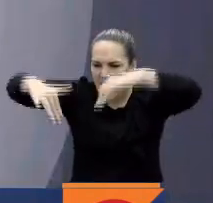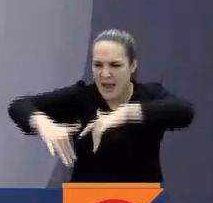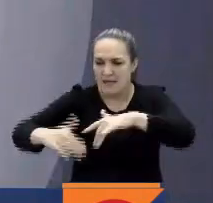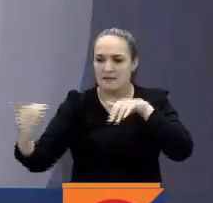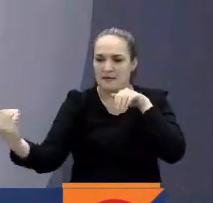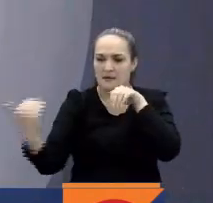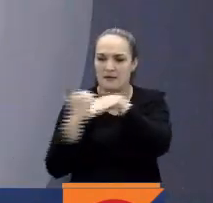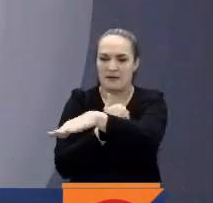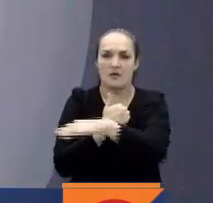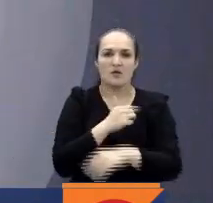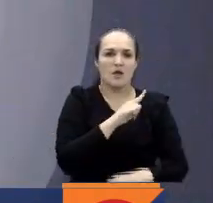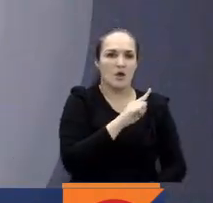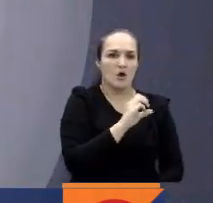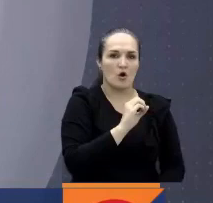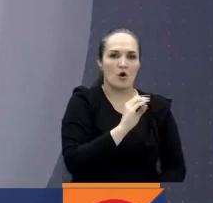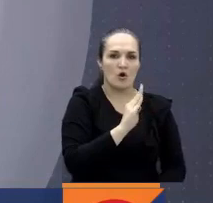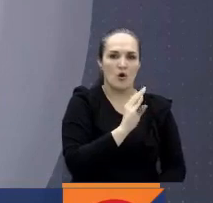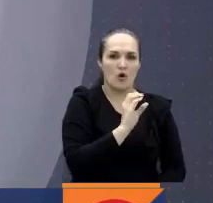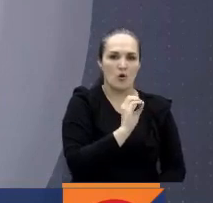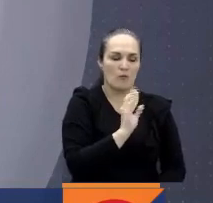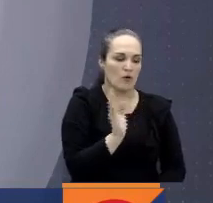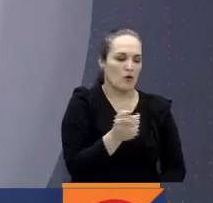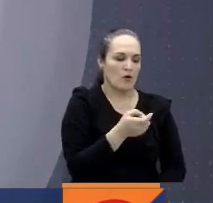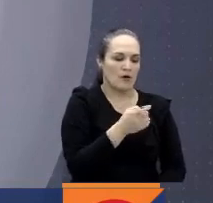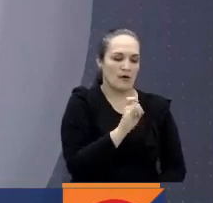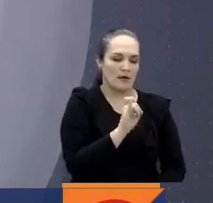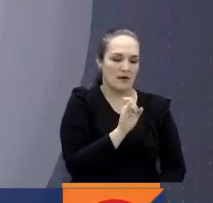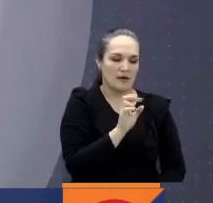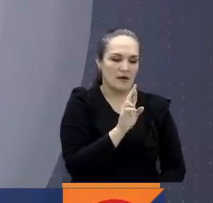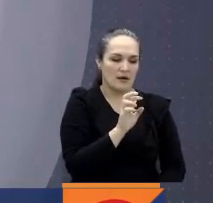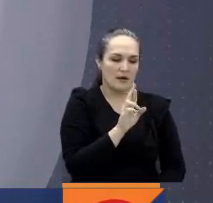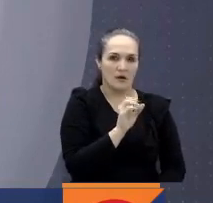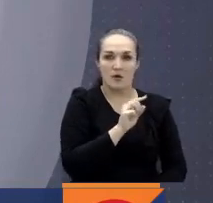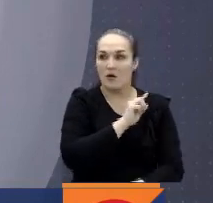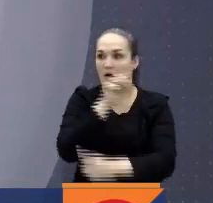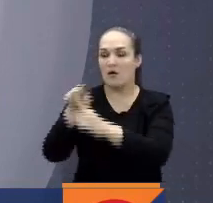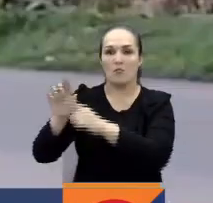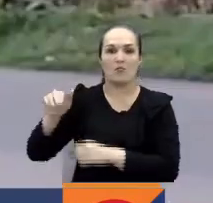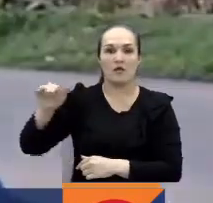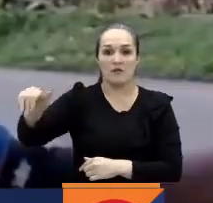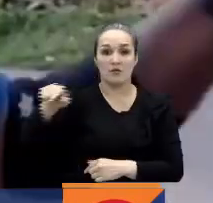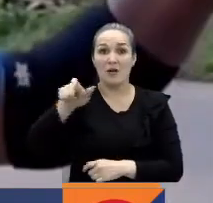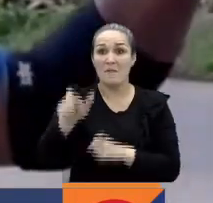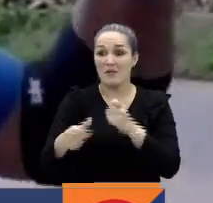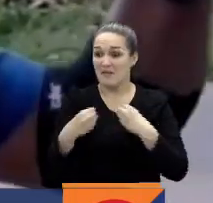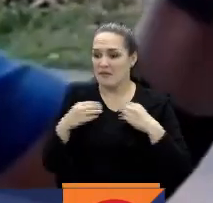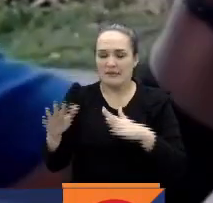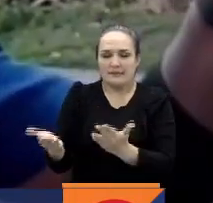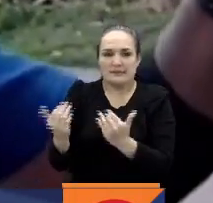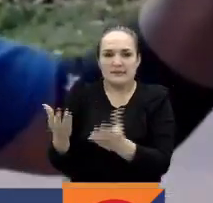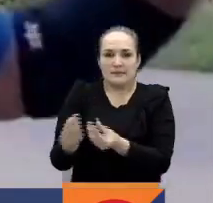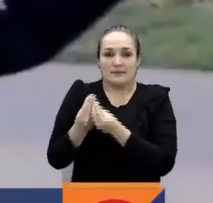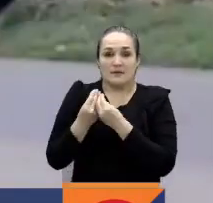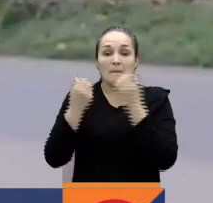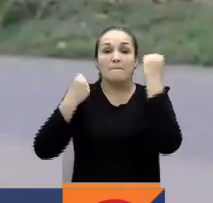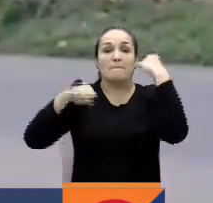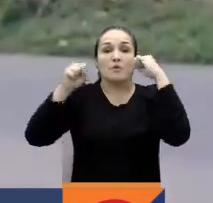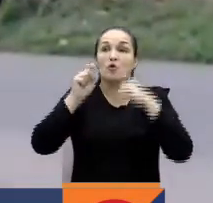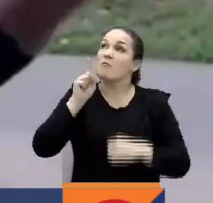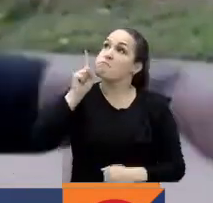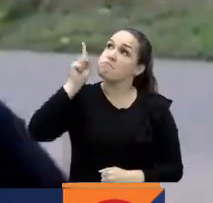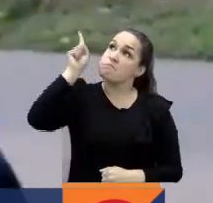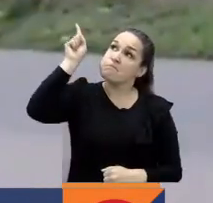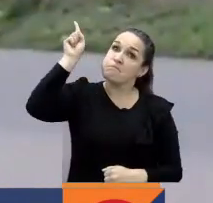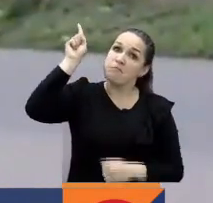Guerrero Buenaventura en el sector del Salto. La emergencia obligó a evacuar a las personas de la zona. Pero sí quedamos preocupados porque